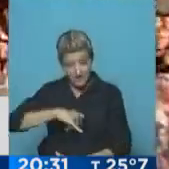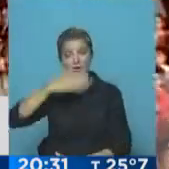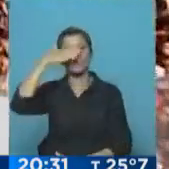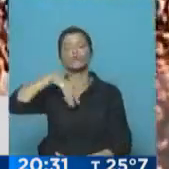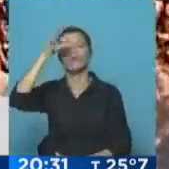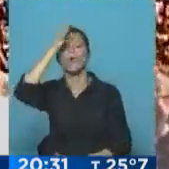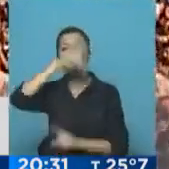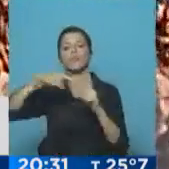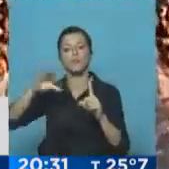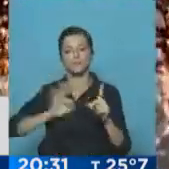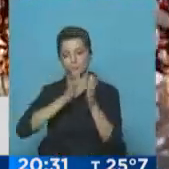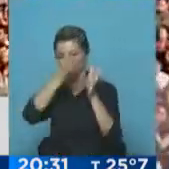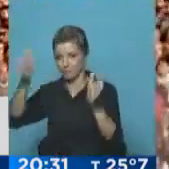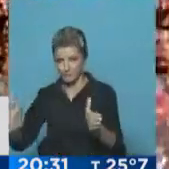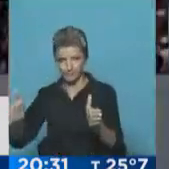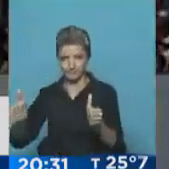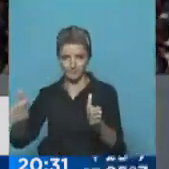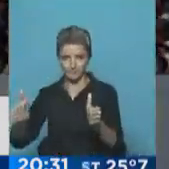y medio.